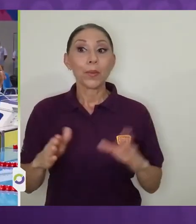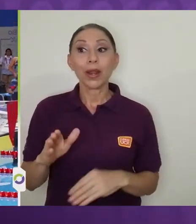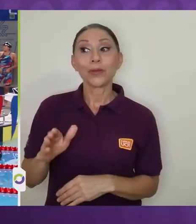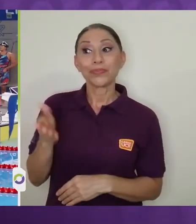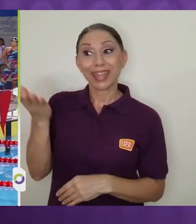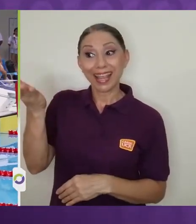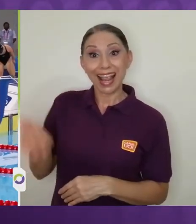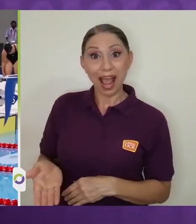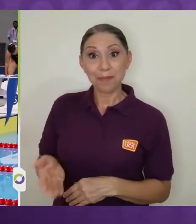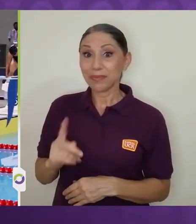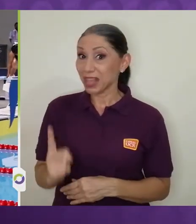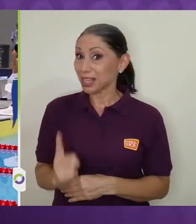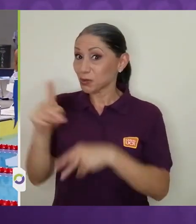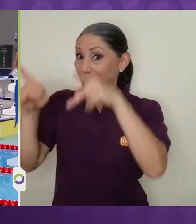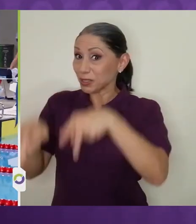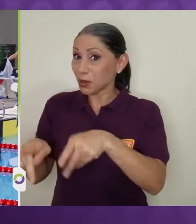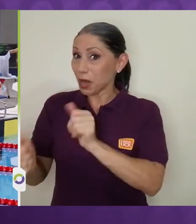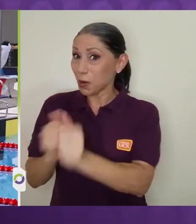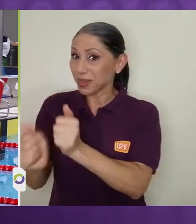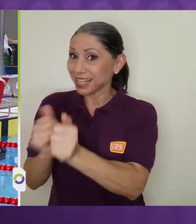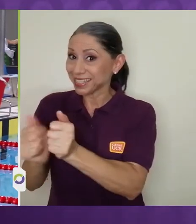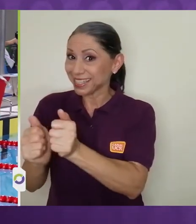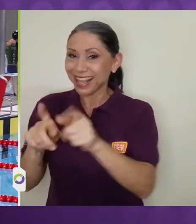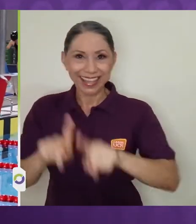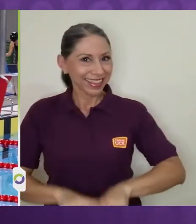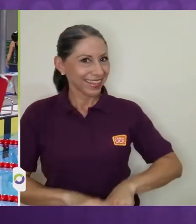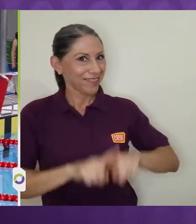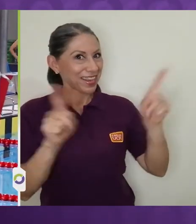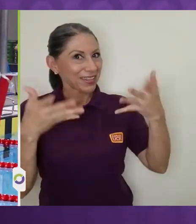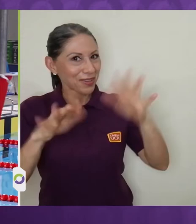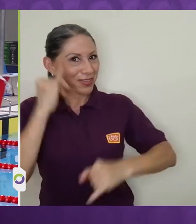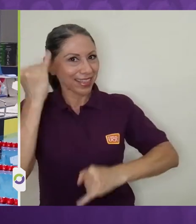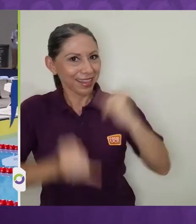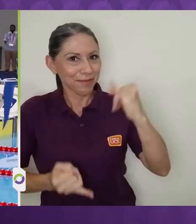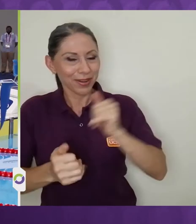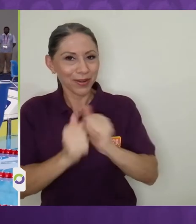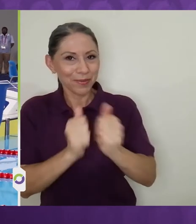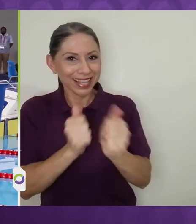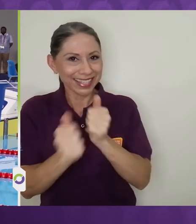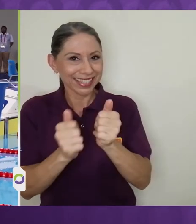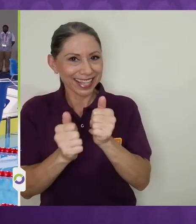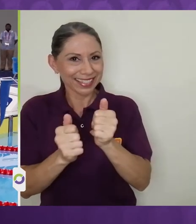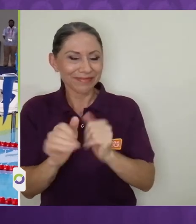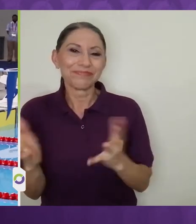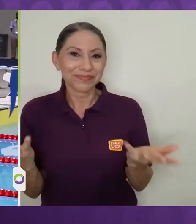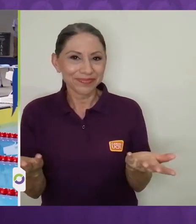Bueno, Cami es una cuando está en competencias y Cami es otra cuando está, ya terminó las competencias.